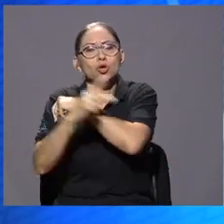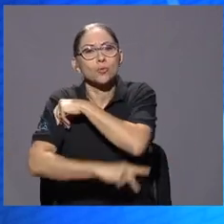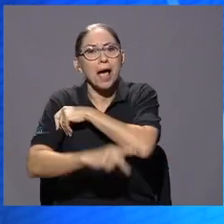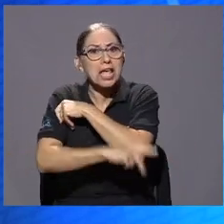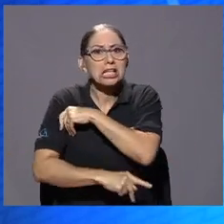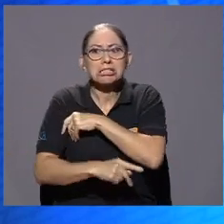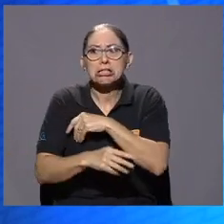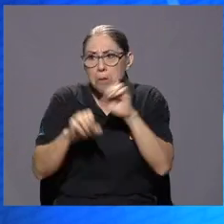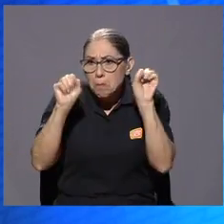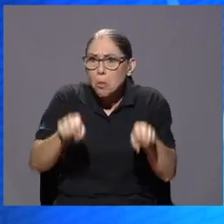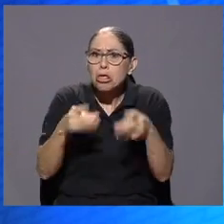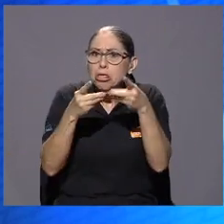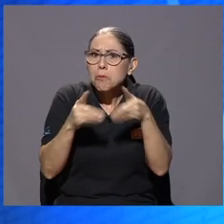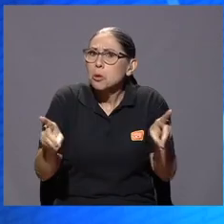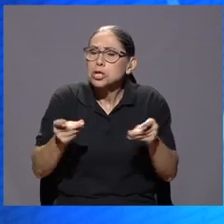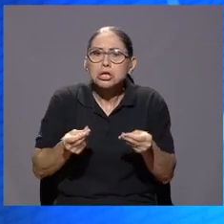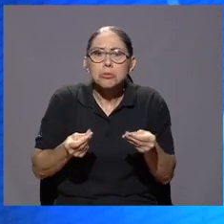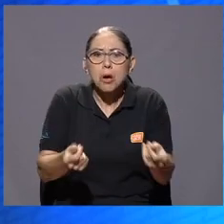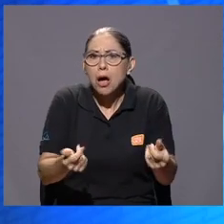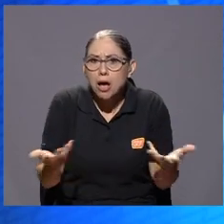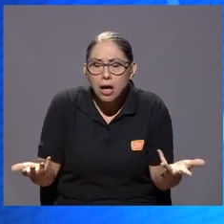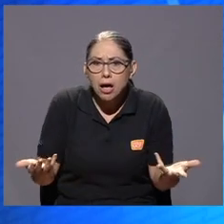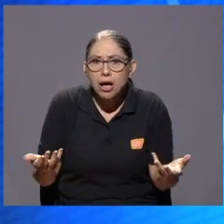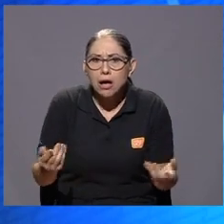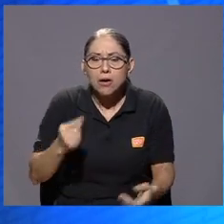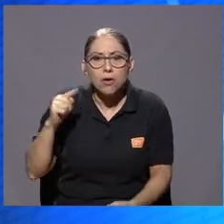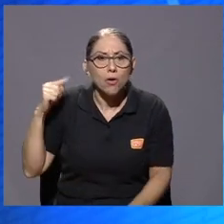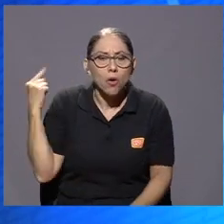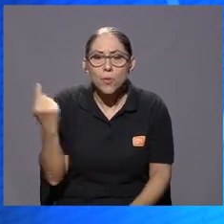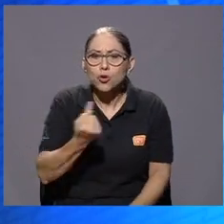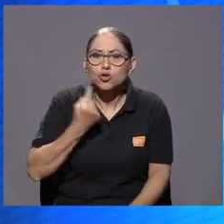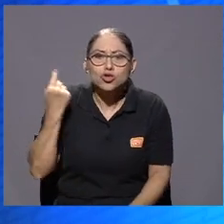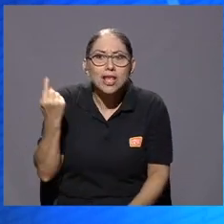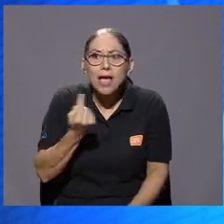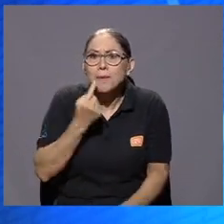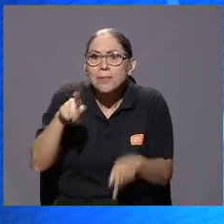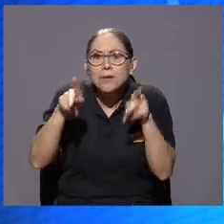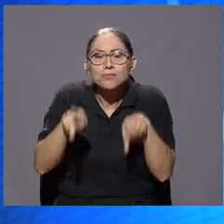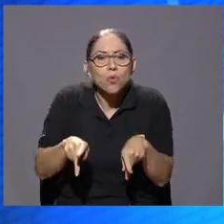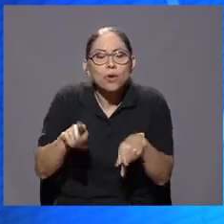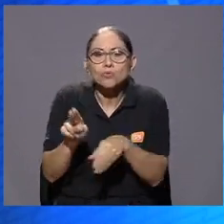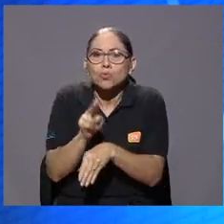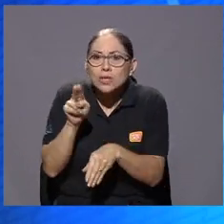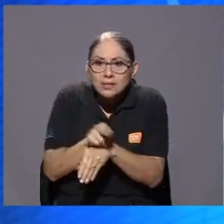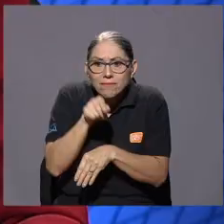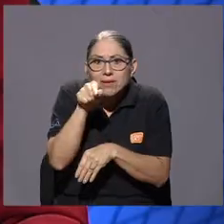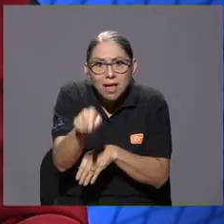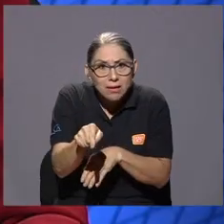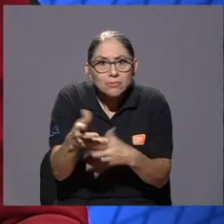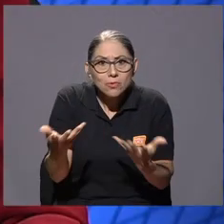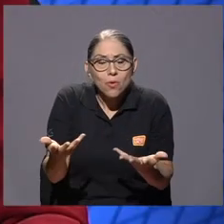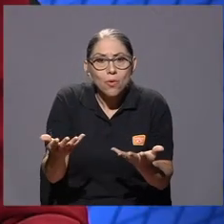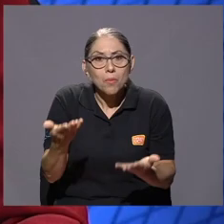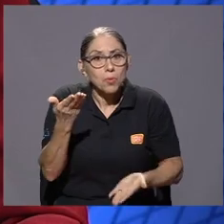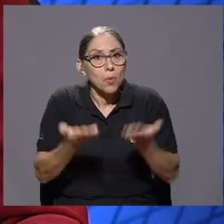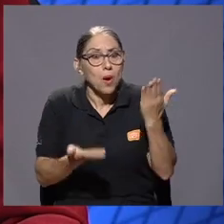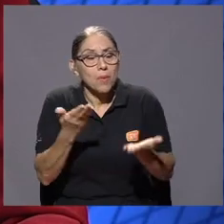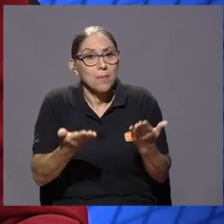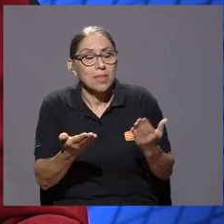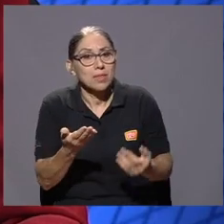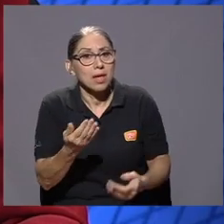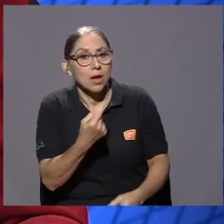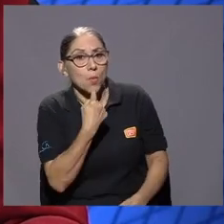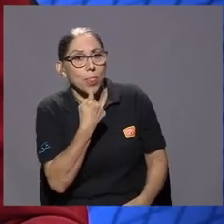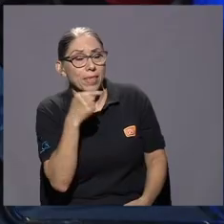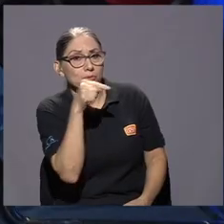países. Correcto. ¿Verdad? Entonces, y era como siempre todos recurrían a esa figura, probablemente por lo que